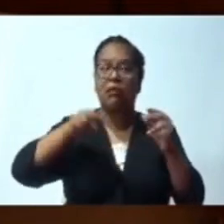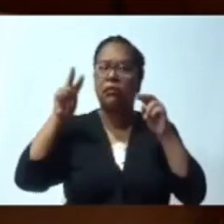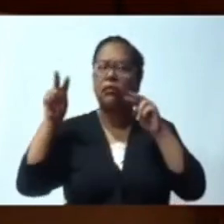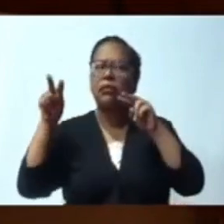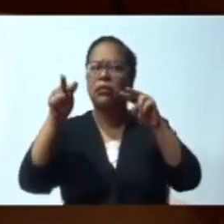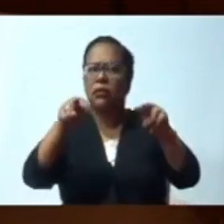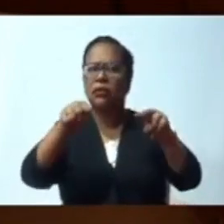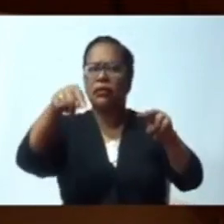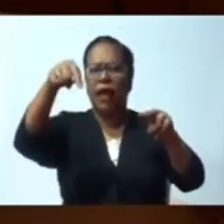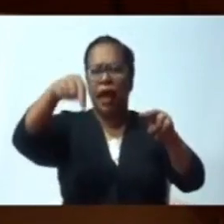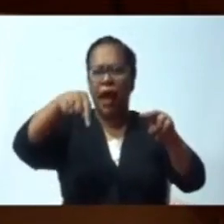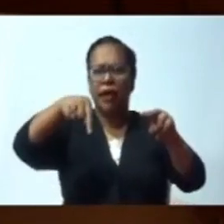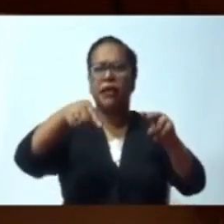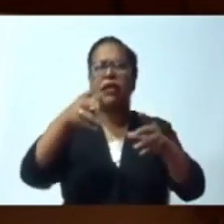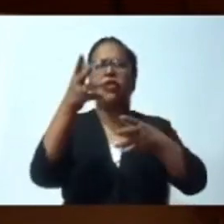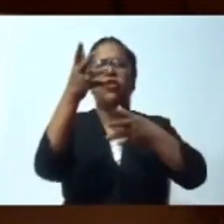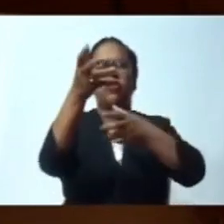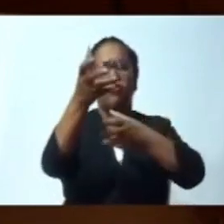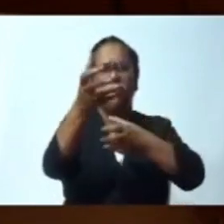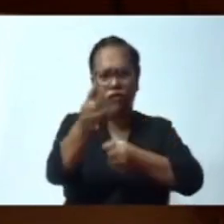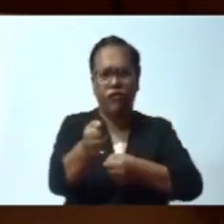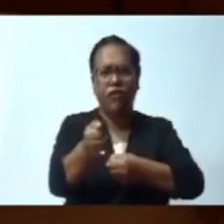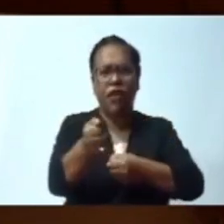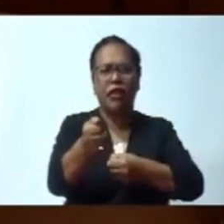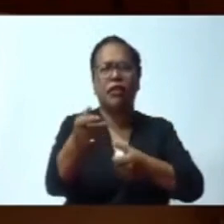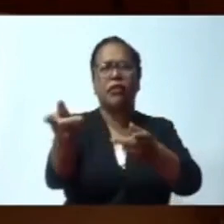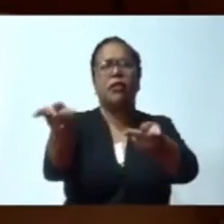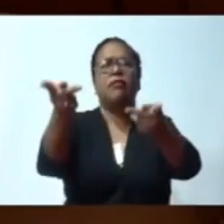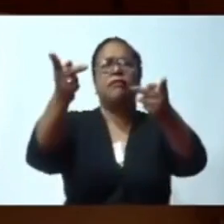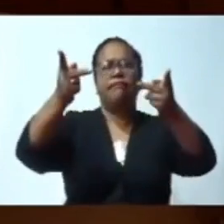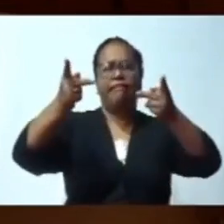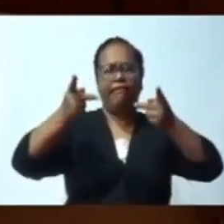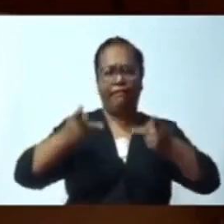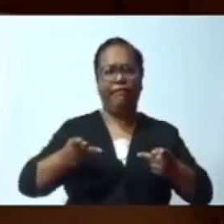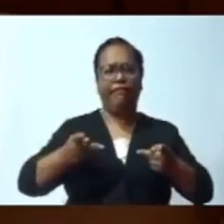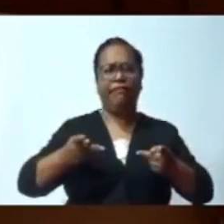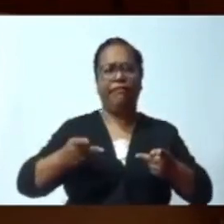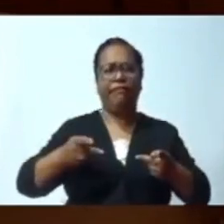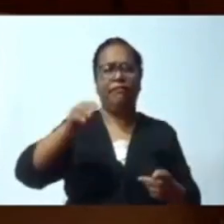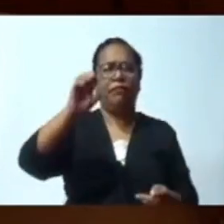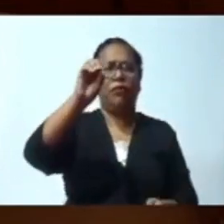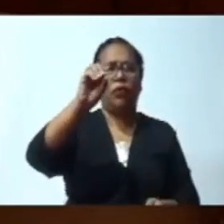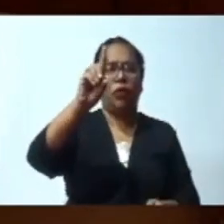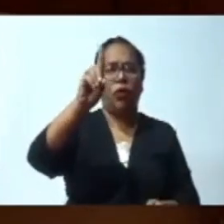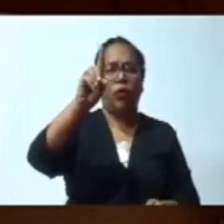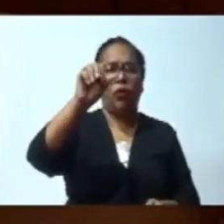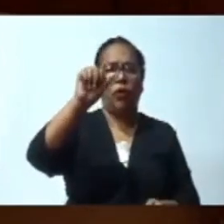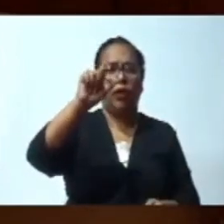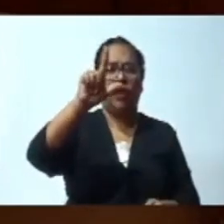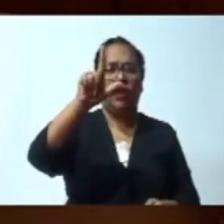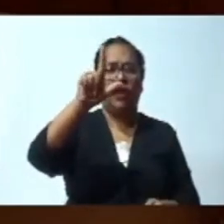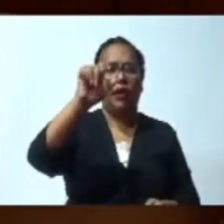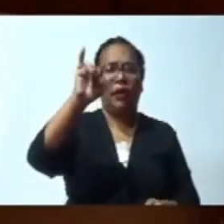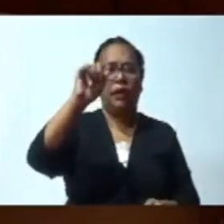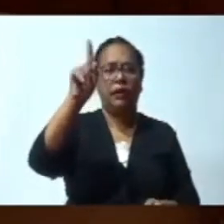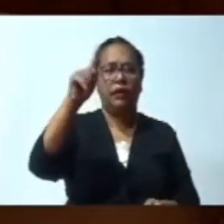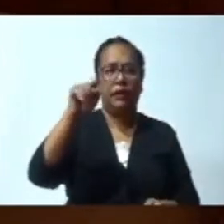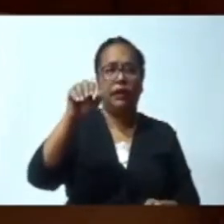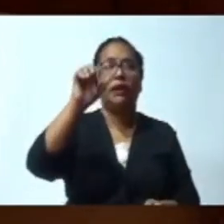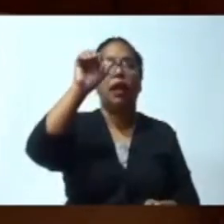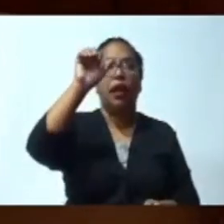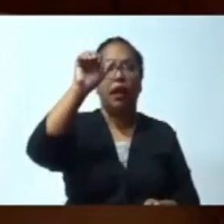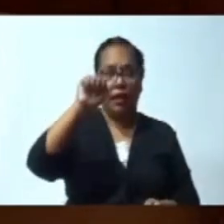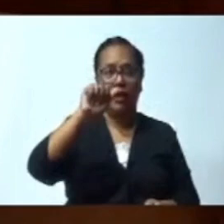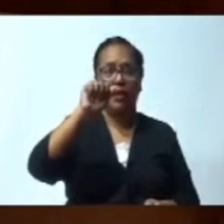comunidad y con la confianza que nos visite. Queda de usted, Odalisa Santos de la Cruz, estudiante del segundo año